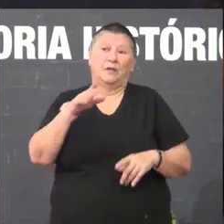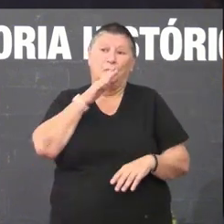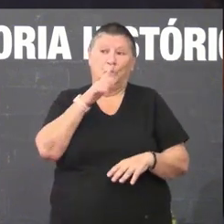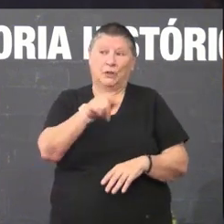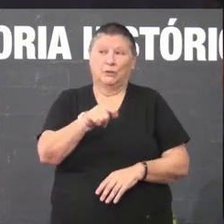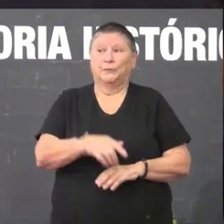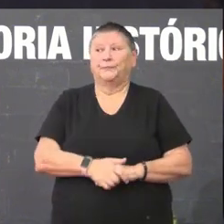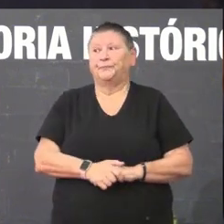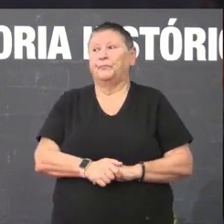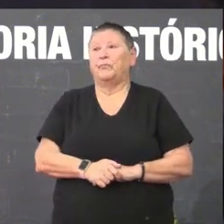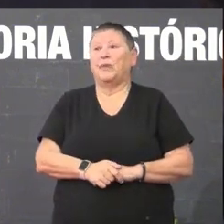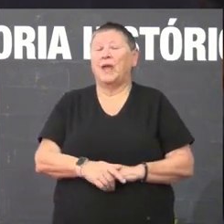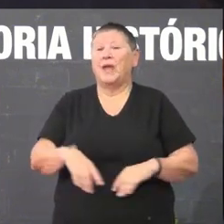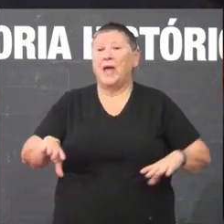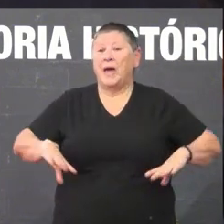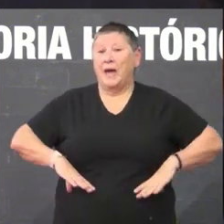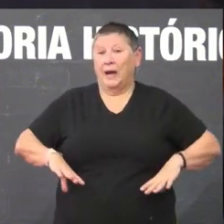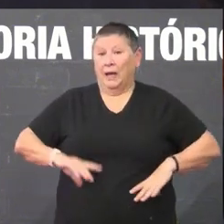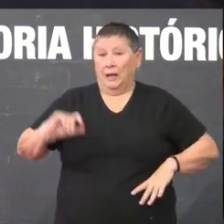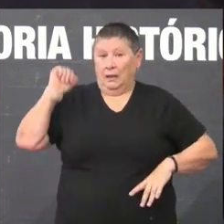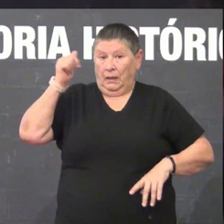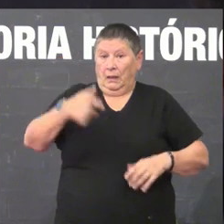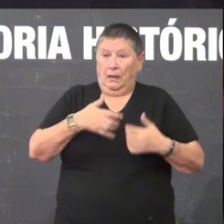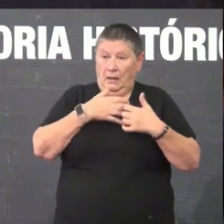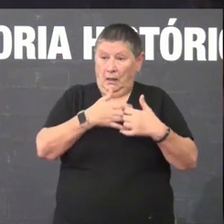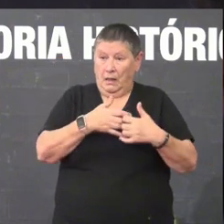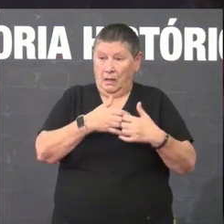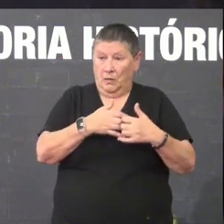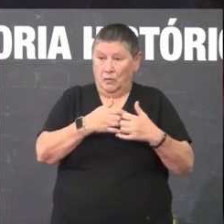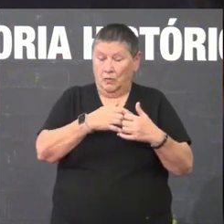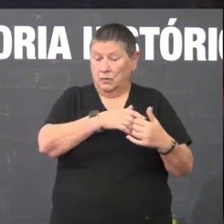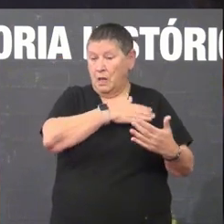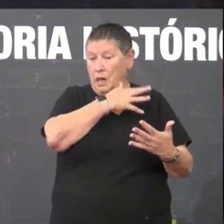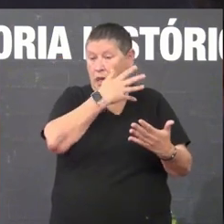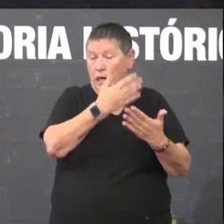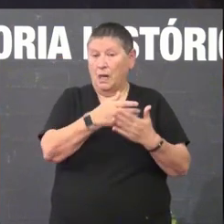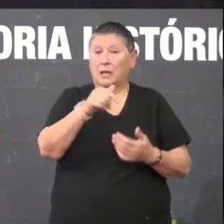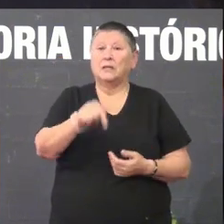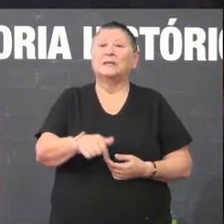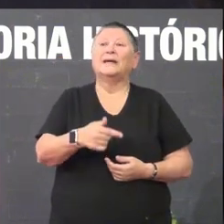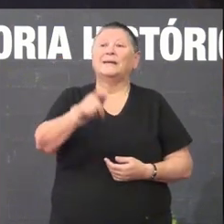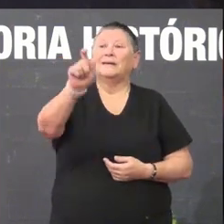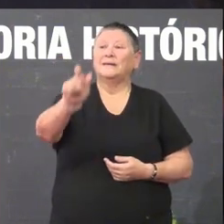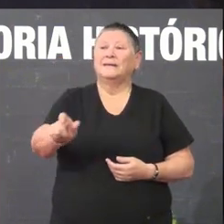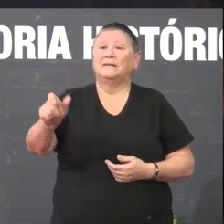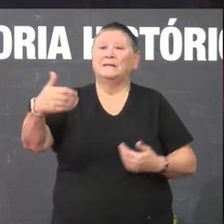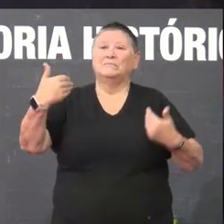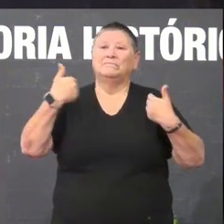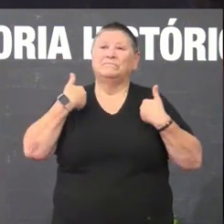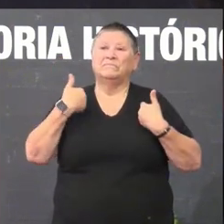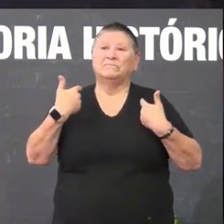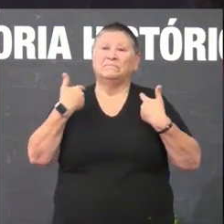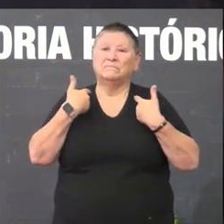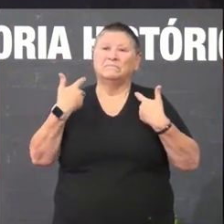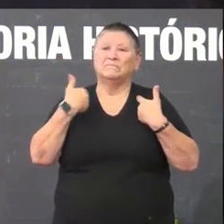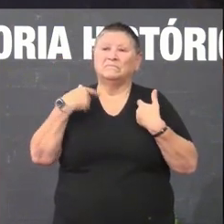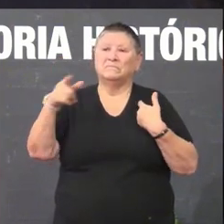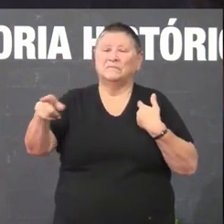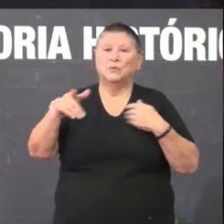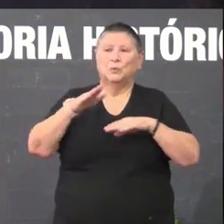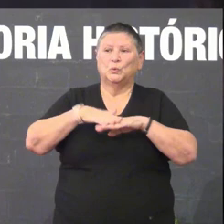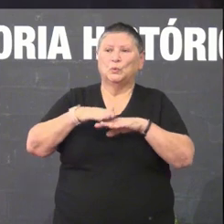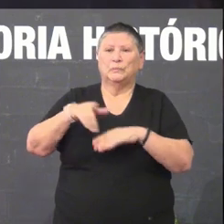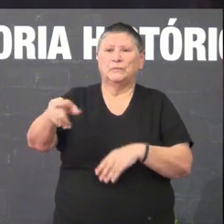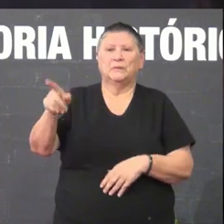que derrotar en Argentina para llegar al plato oficial que existe hoy es el de las víctimas inocentes qué decía ese